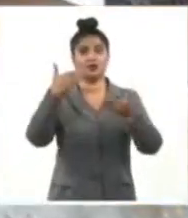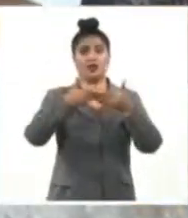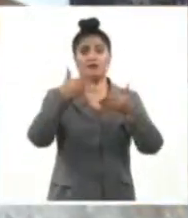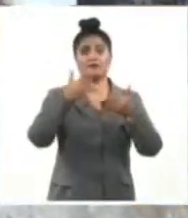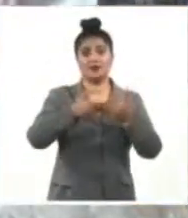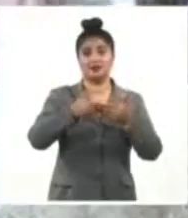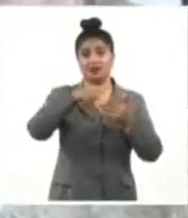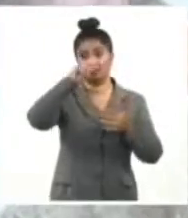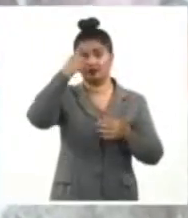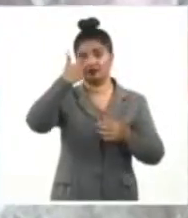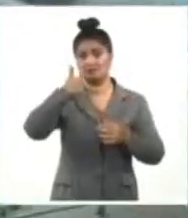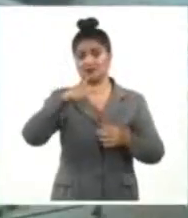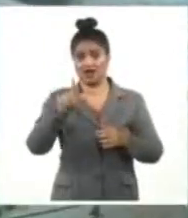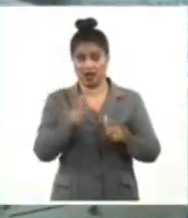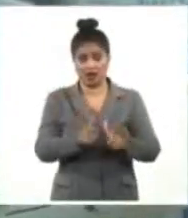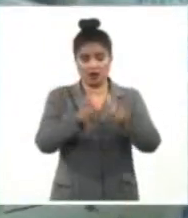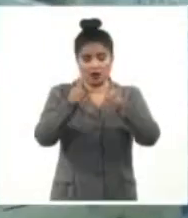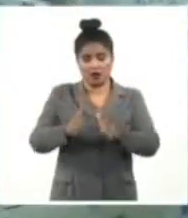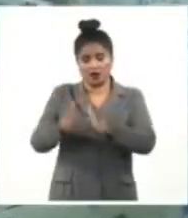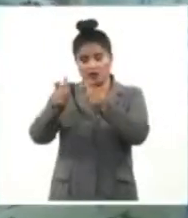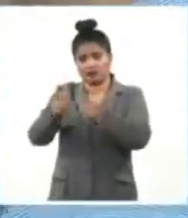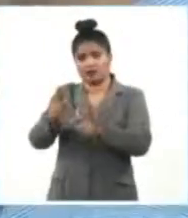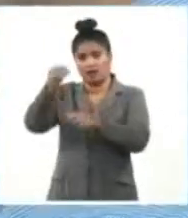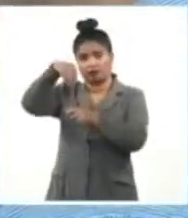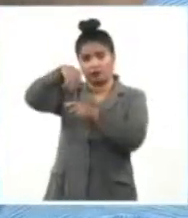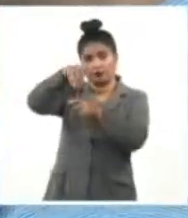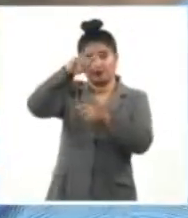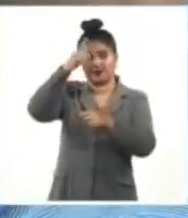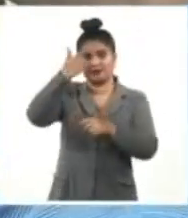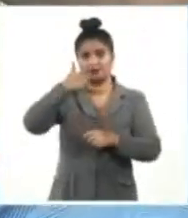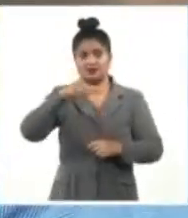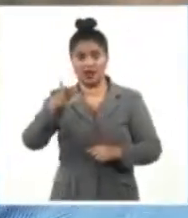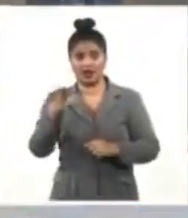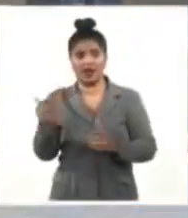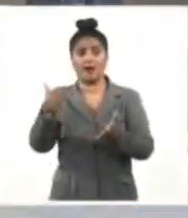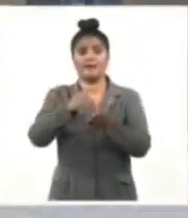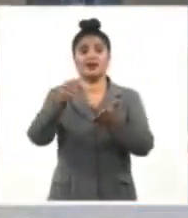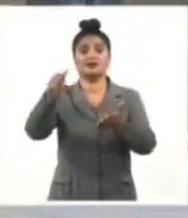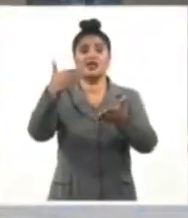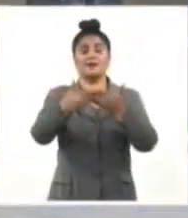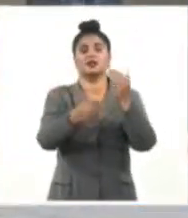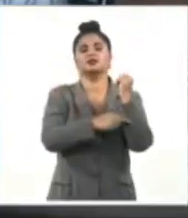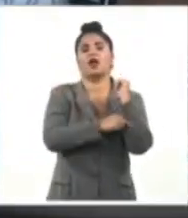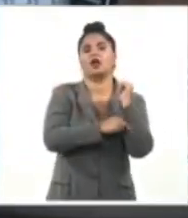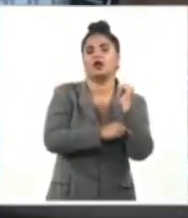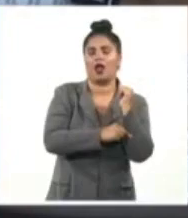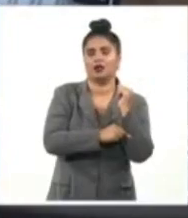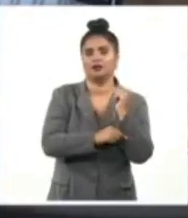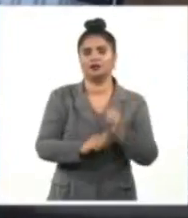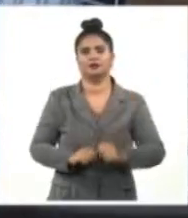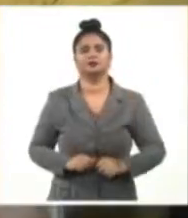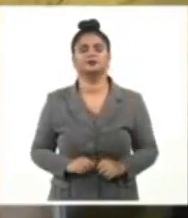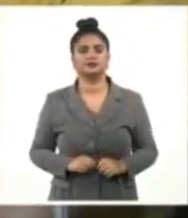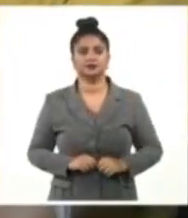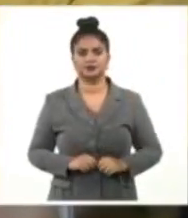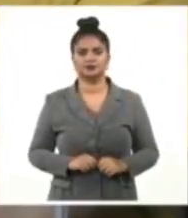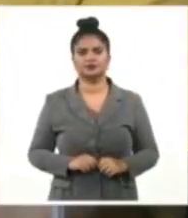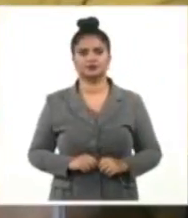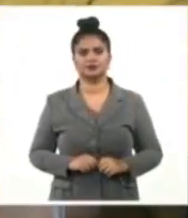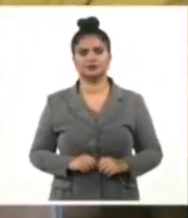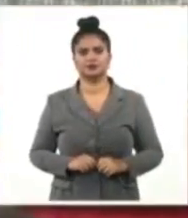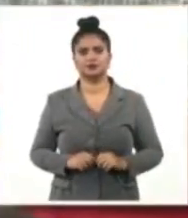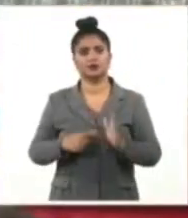de la provincia, la industria textil Ámbar, El Cárnico Guantánamo, donde llamaron a potenciar las estrategias de perfeccionamiento de la empresa